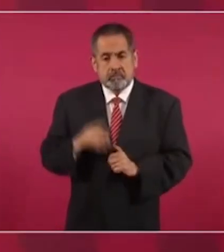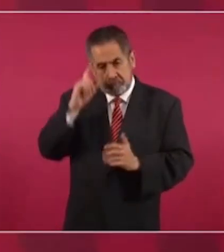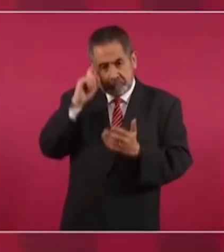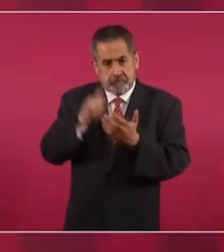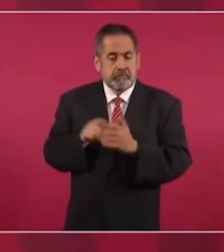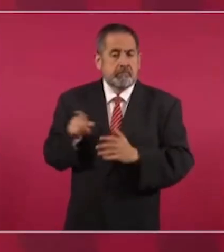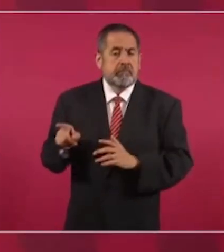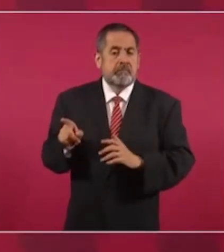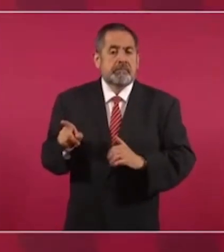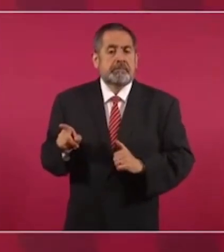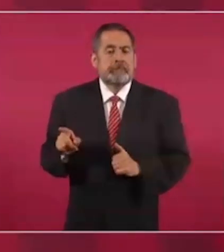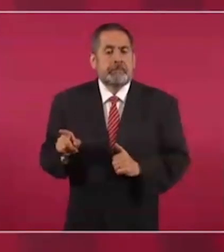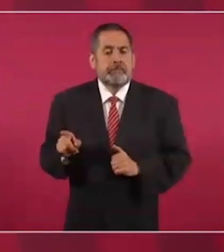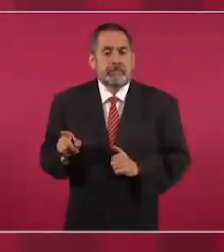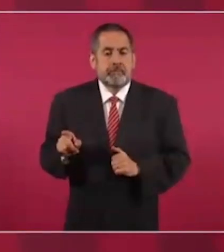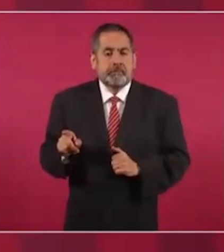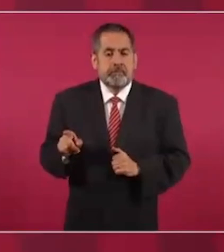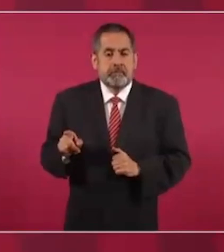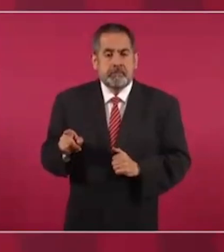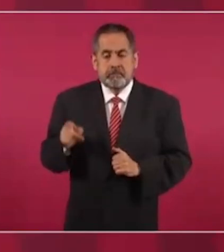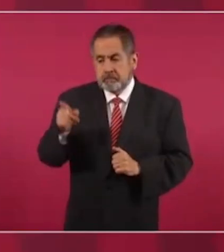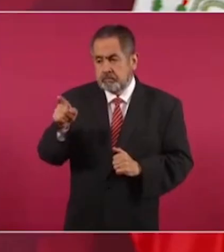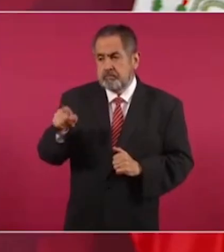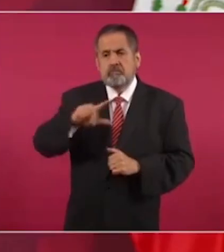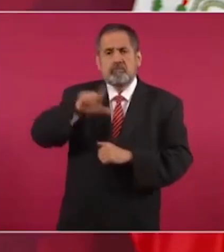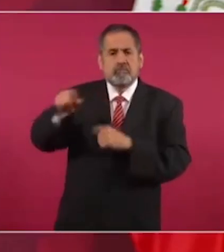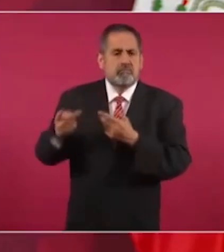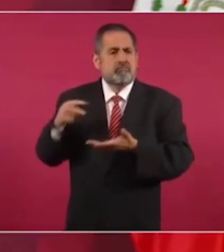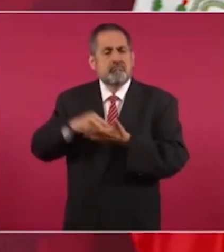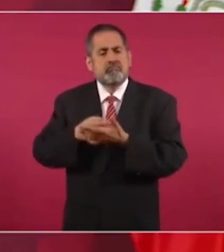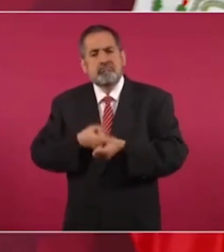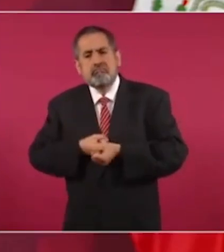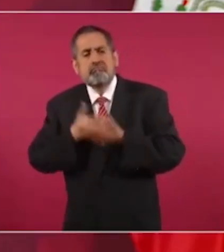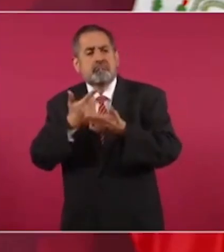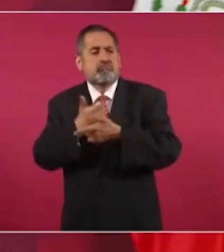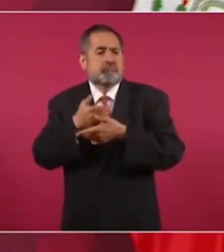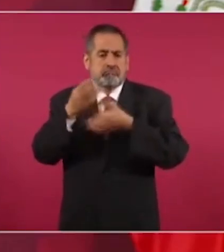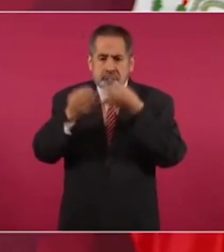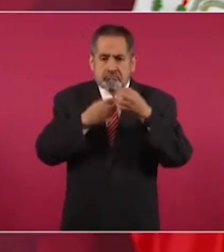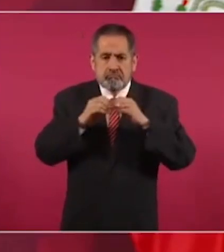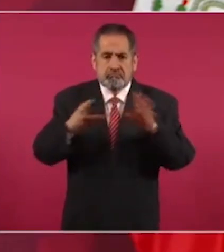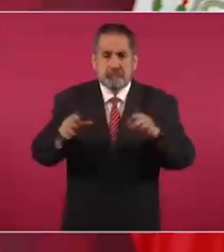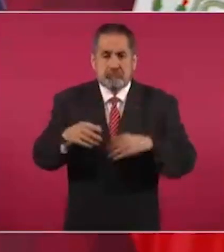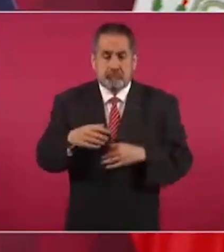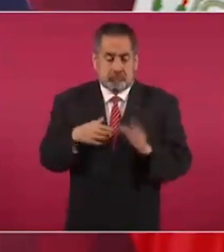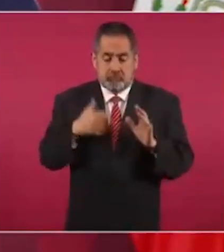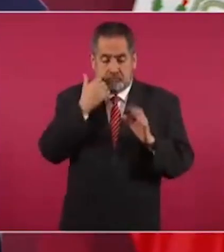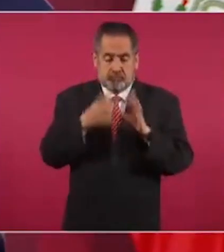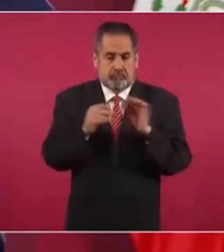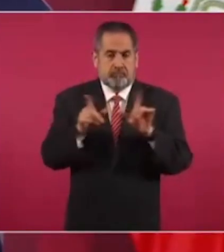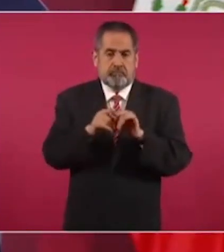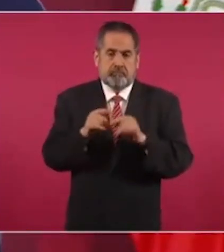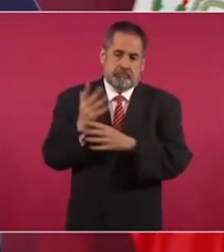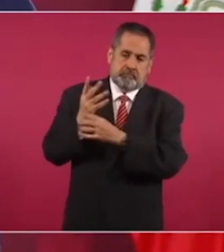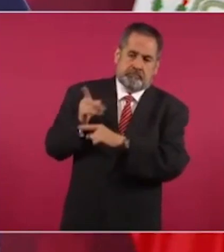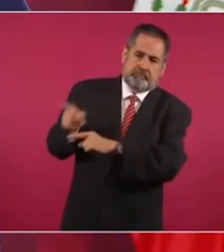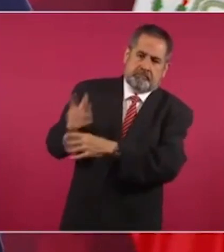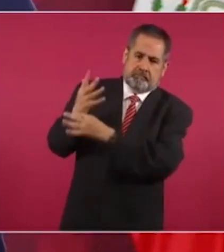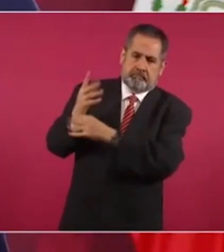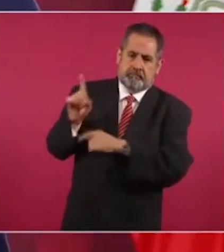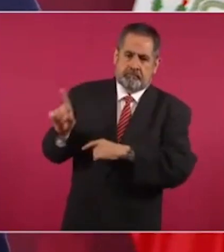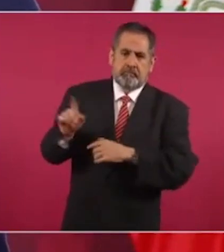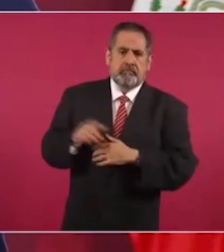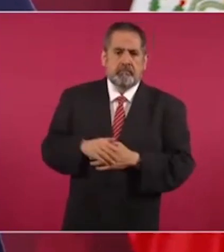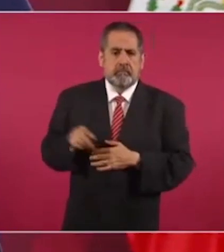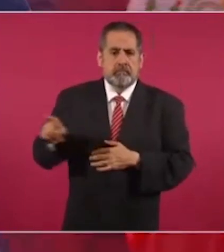que lo va a expresar. Ya no quiero hablar más porque es